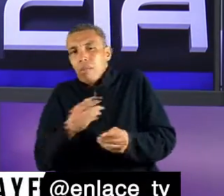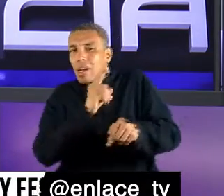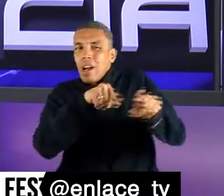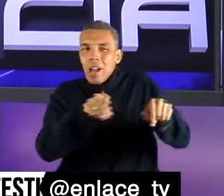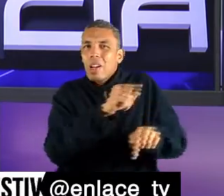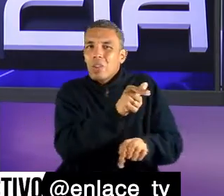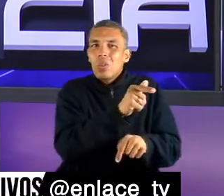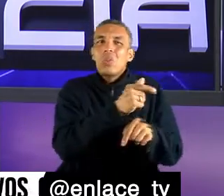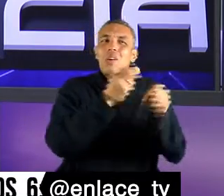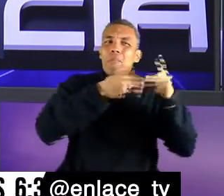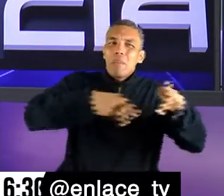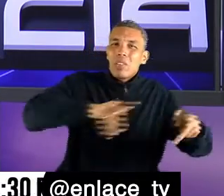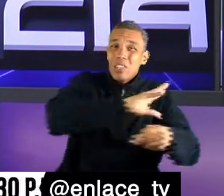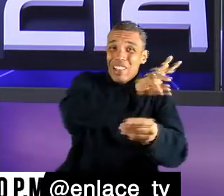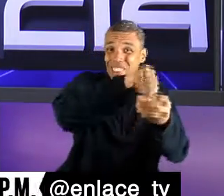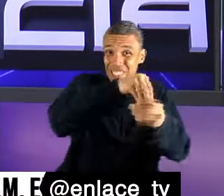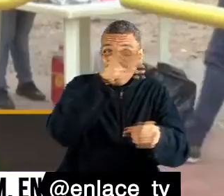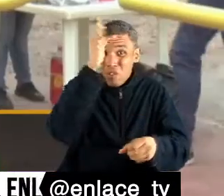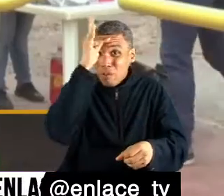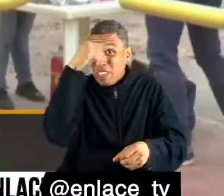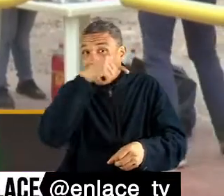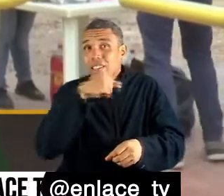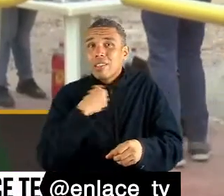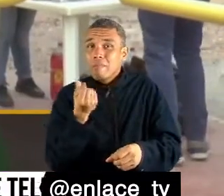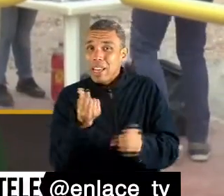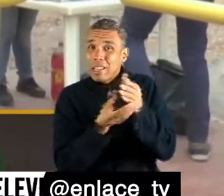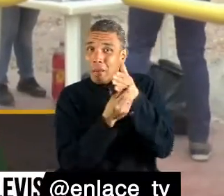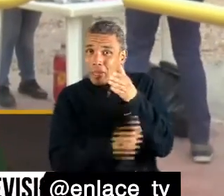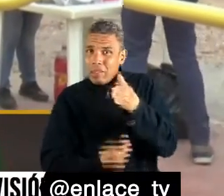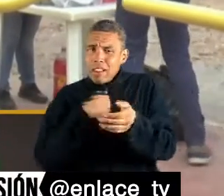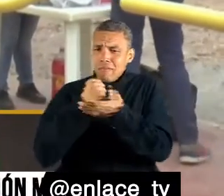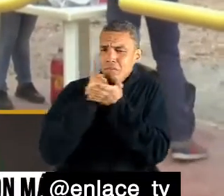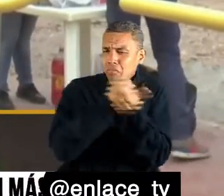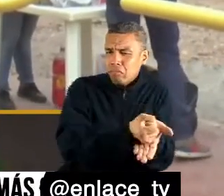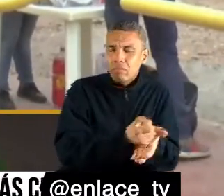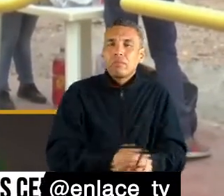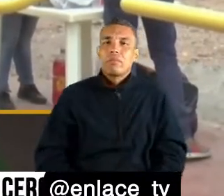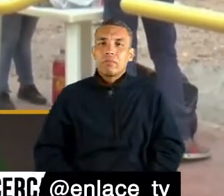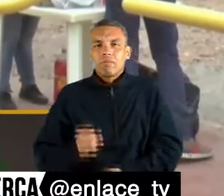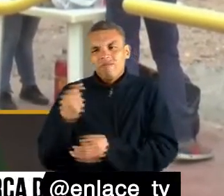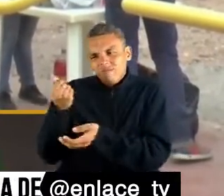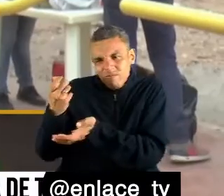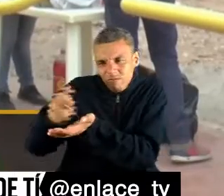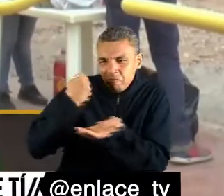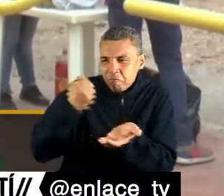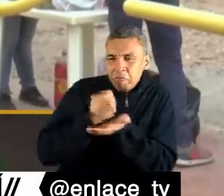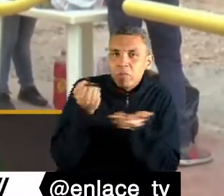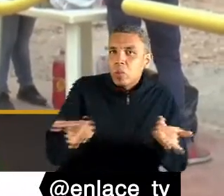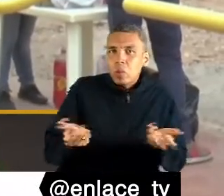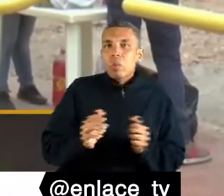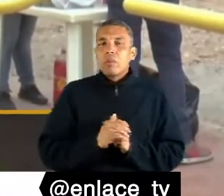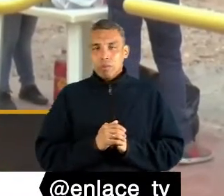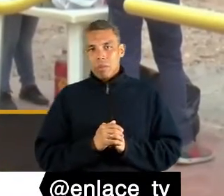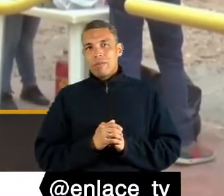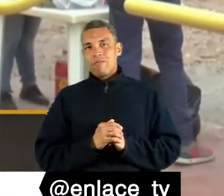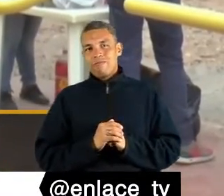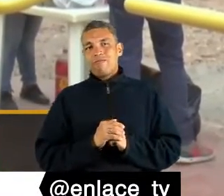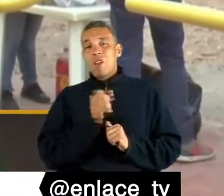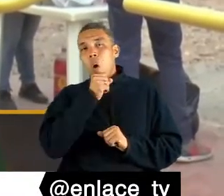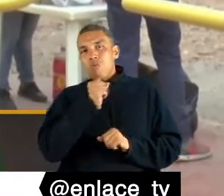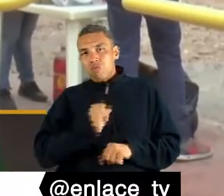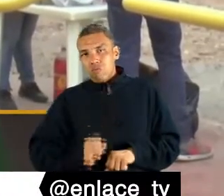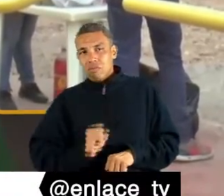ese centro asistencial. La finalidad de este bingo es para ayudar a las personas más necesitadas, como son los abuelitos que tenemos en el